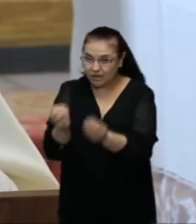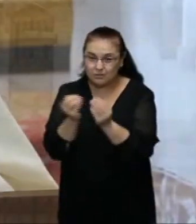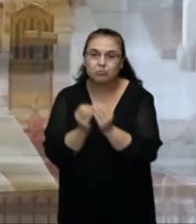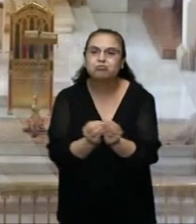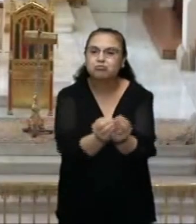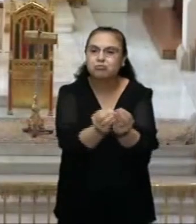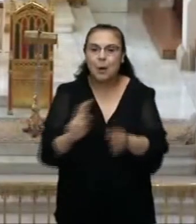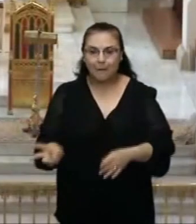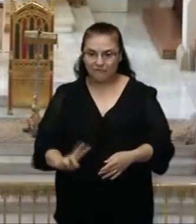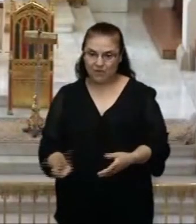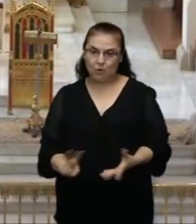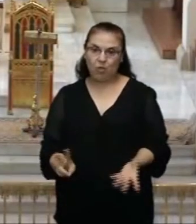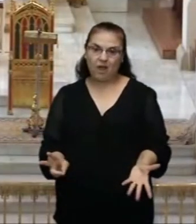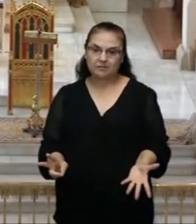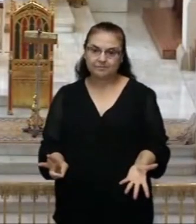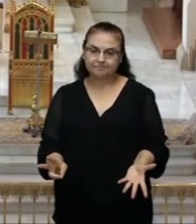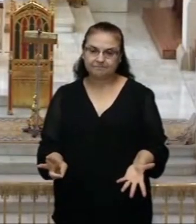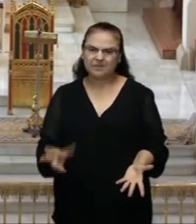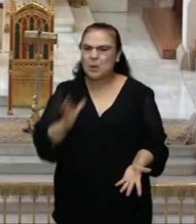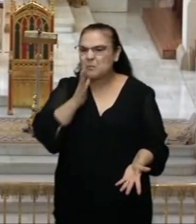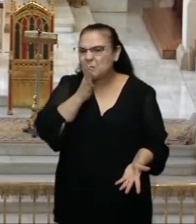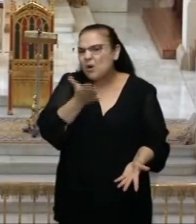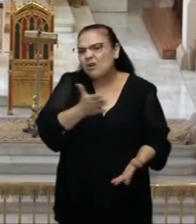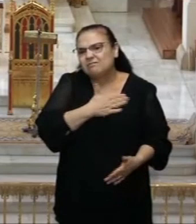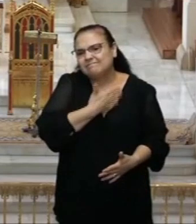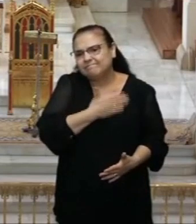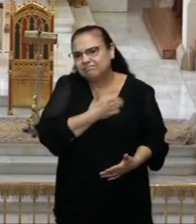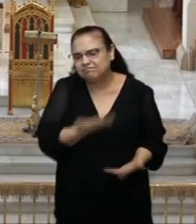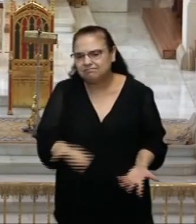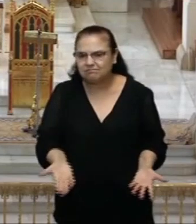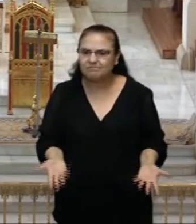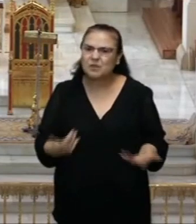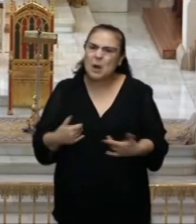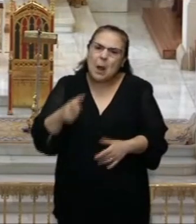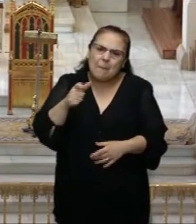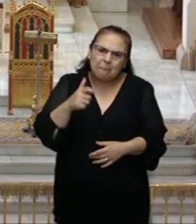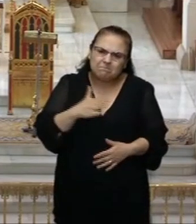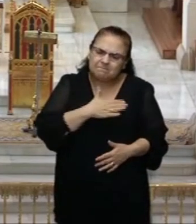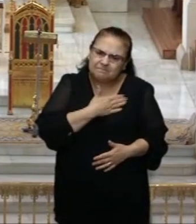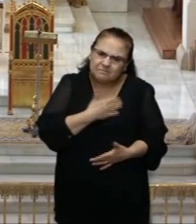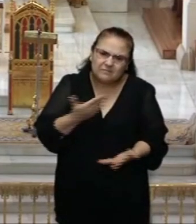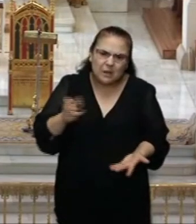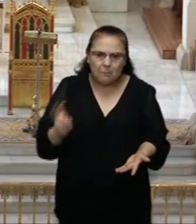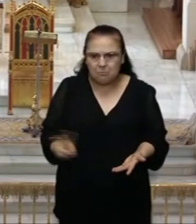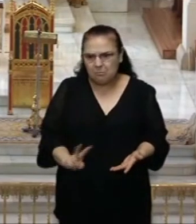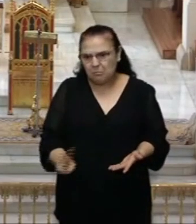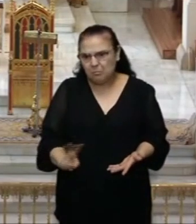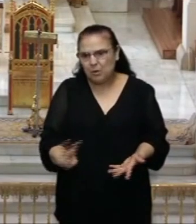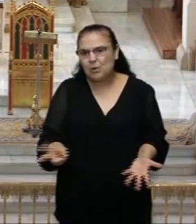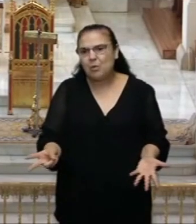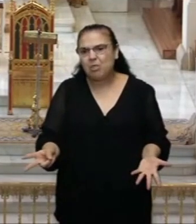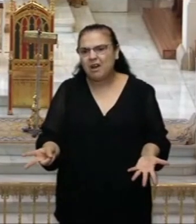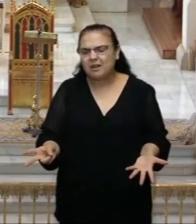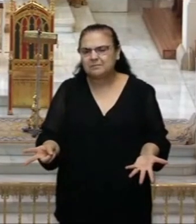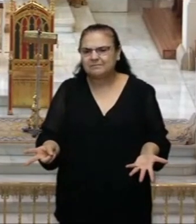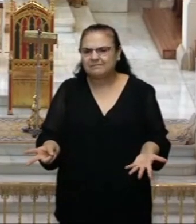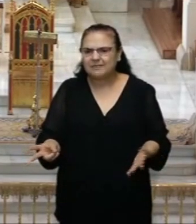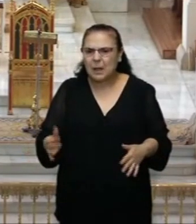pues, digamos que sentían el que una pobre viuda hubiera perdido a su